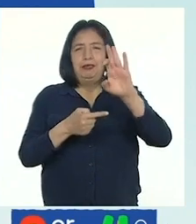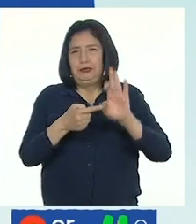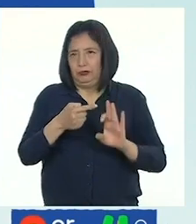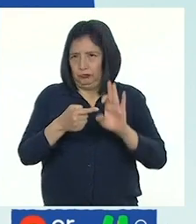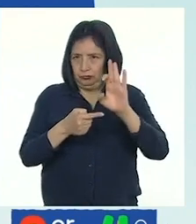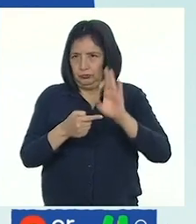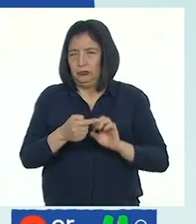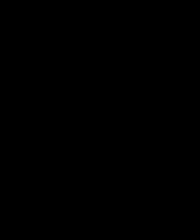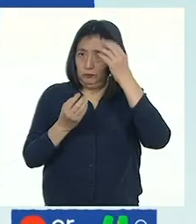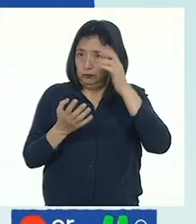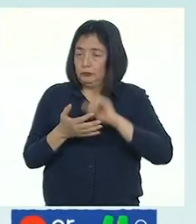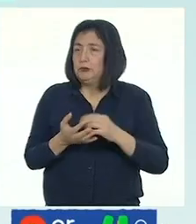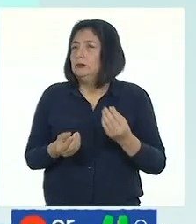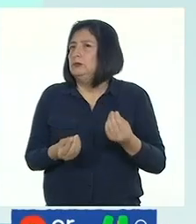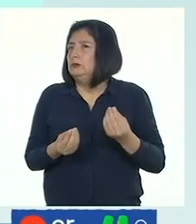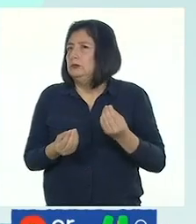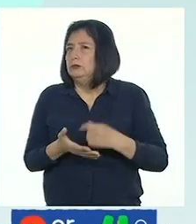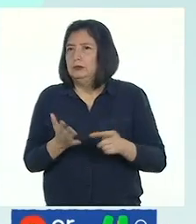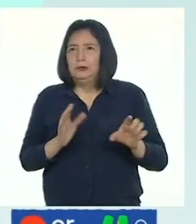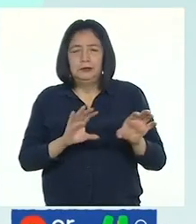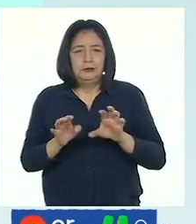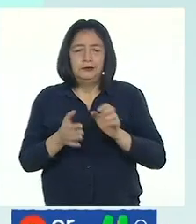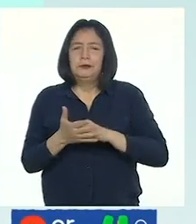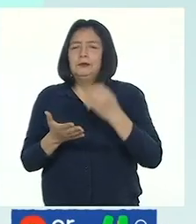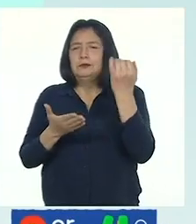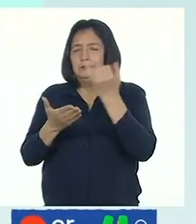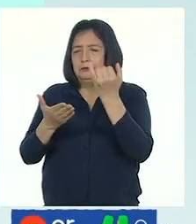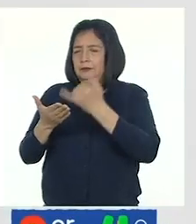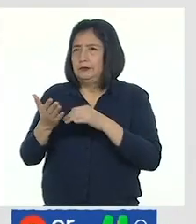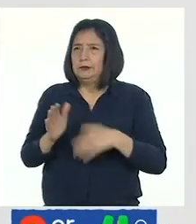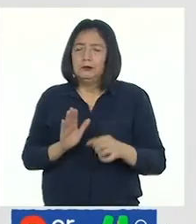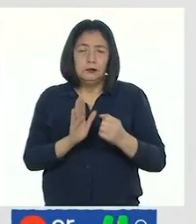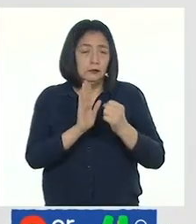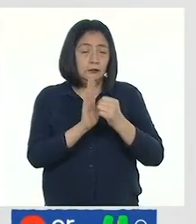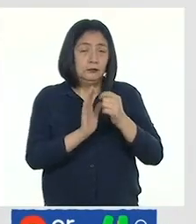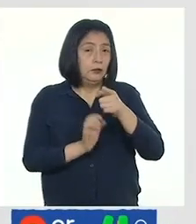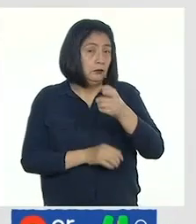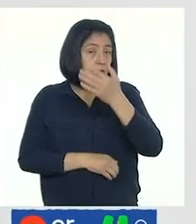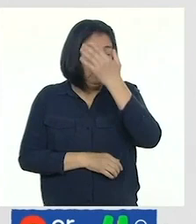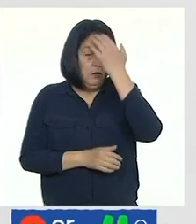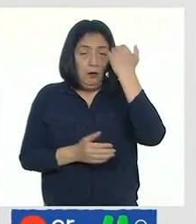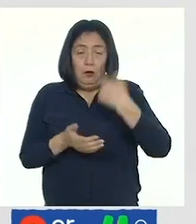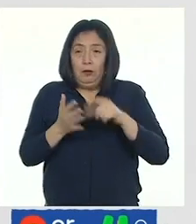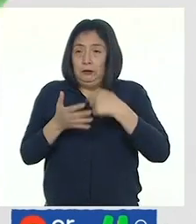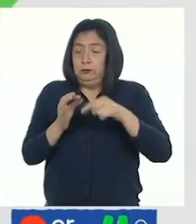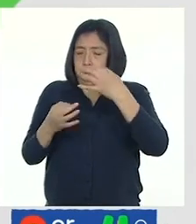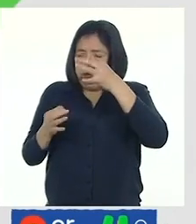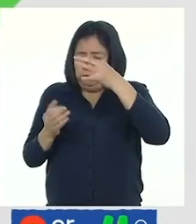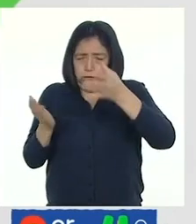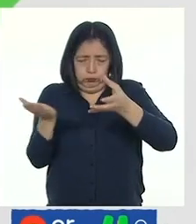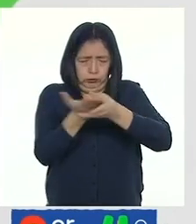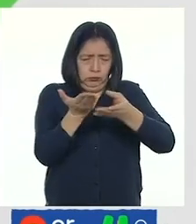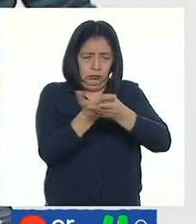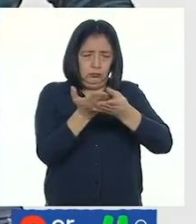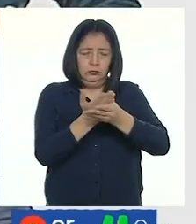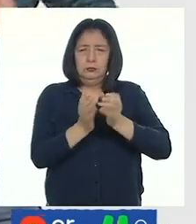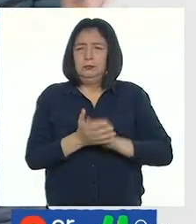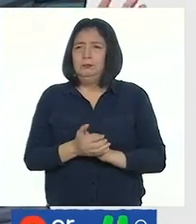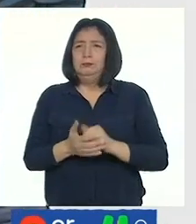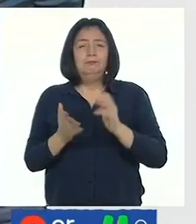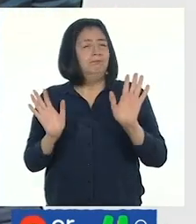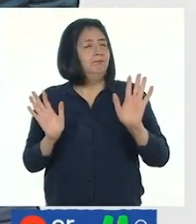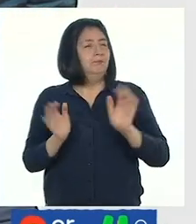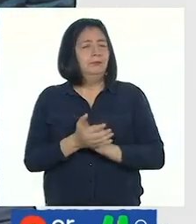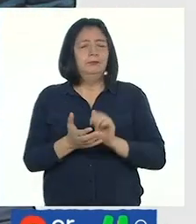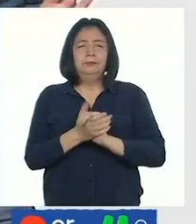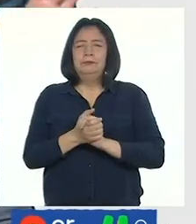fracciones. Esta la tendrán que representar con gráficos y símbolos. No olviden siempre guardar sus retos en el portafolio.